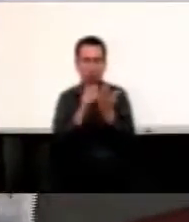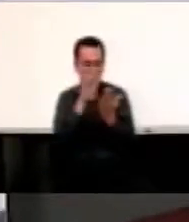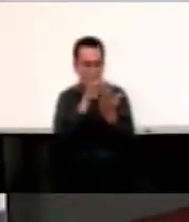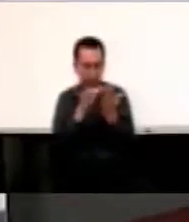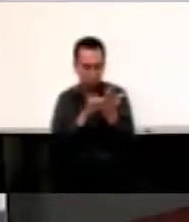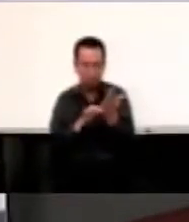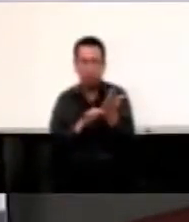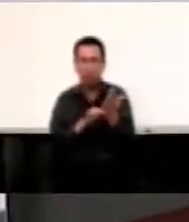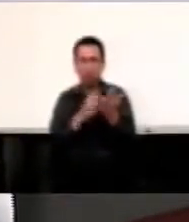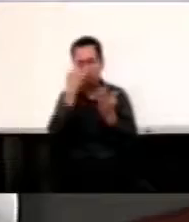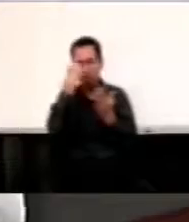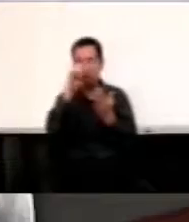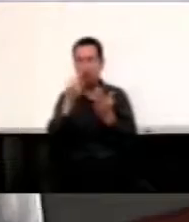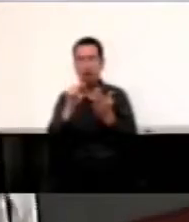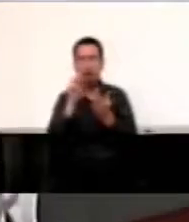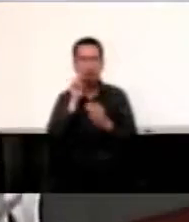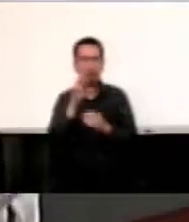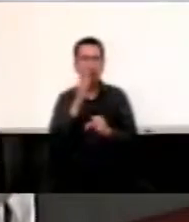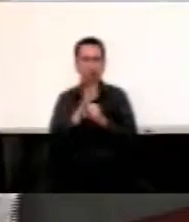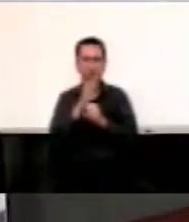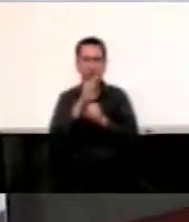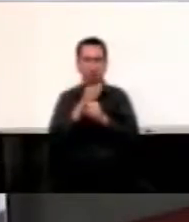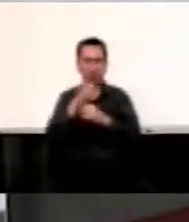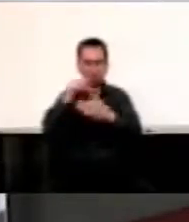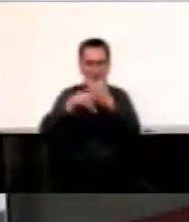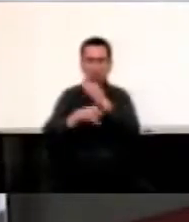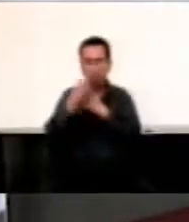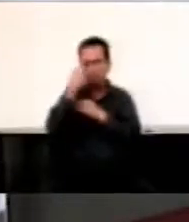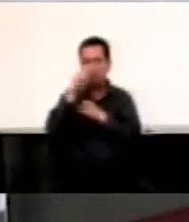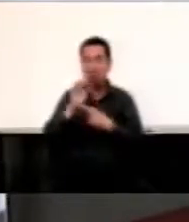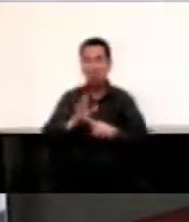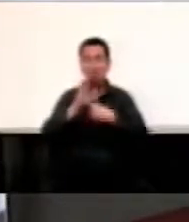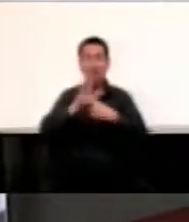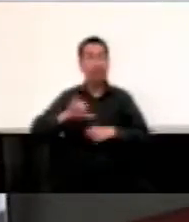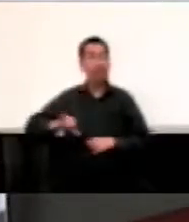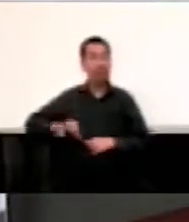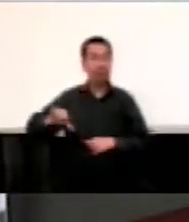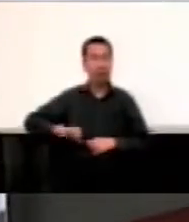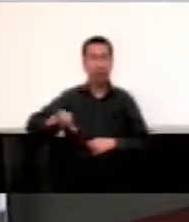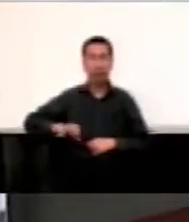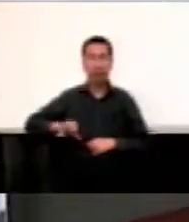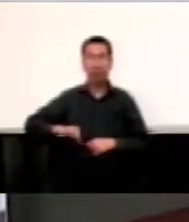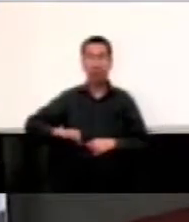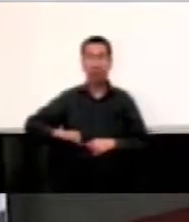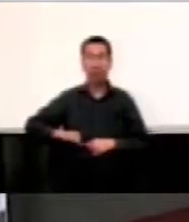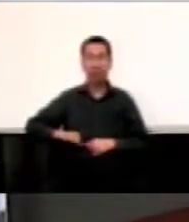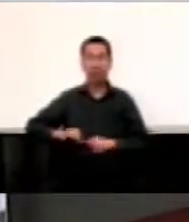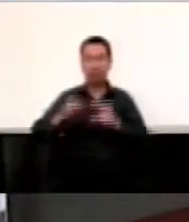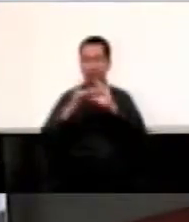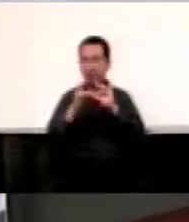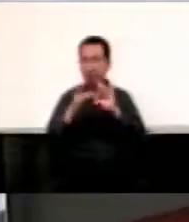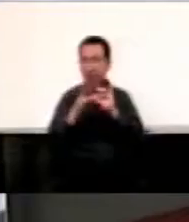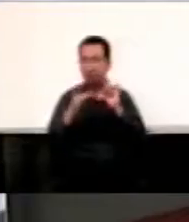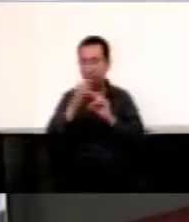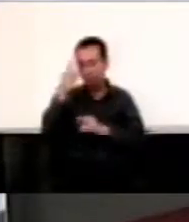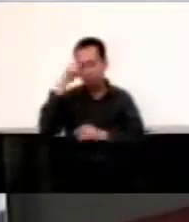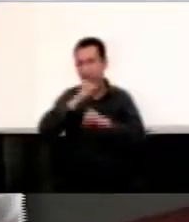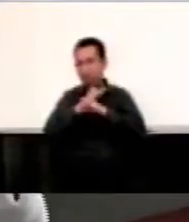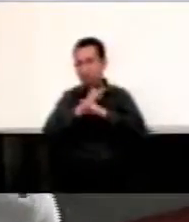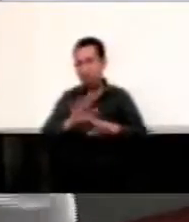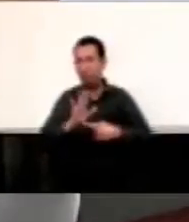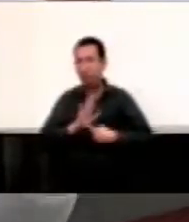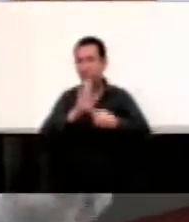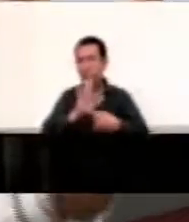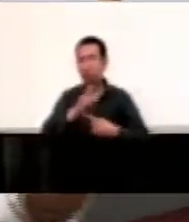los escenarios, hacen una prospectiva, y eso está padre porque no nada más se quedan en el análisis y procesamiento de la información, sino